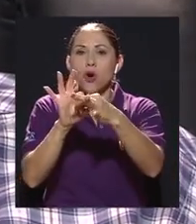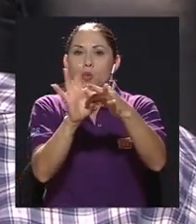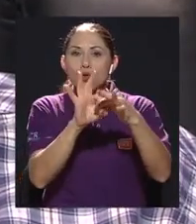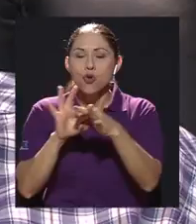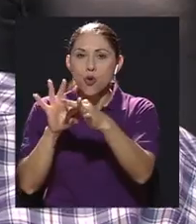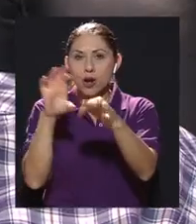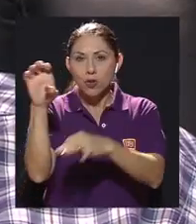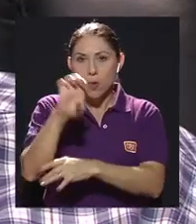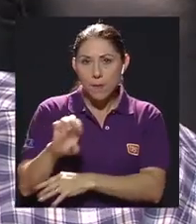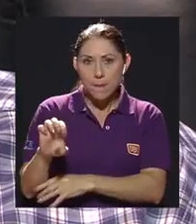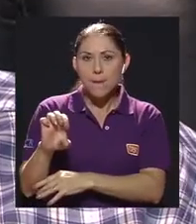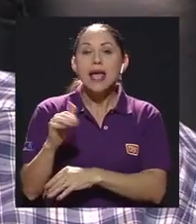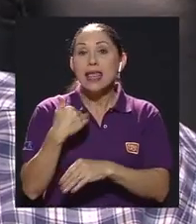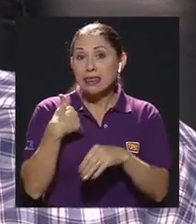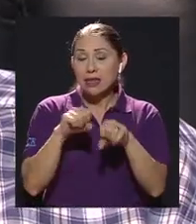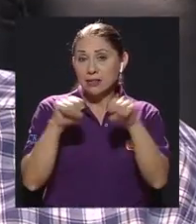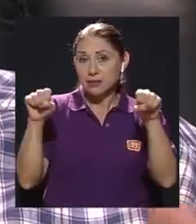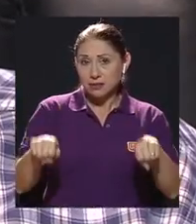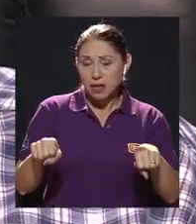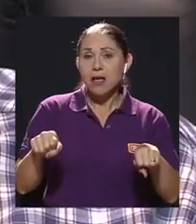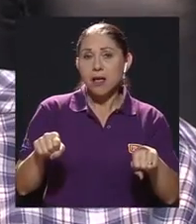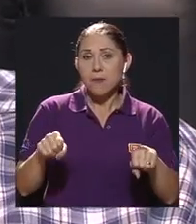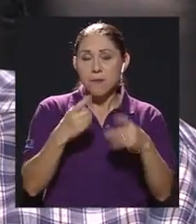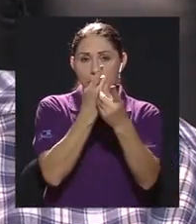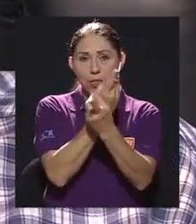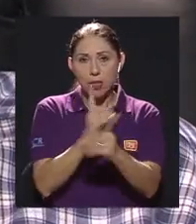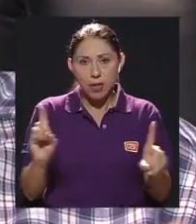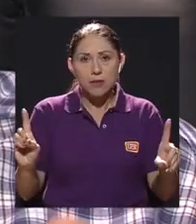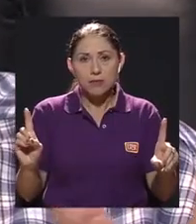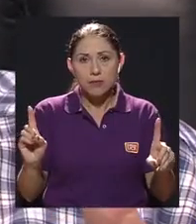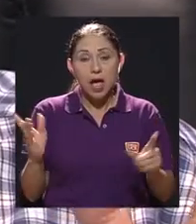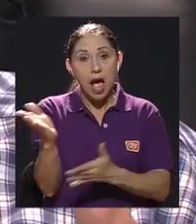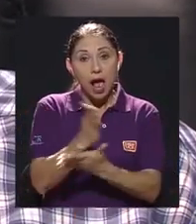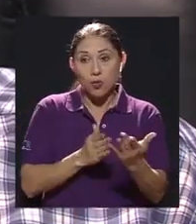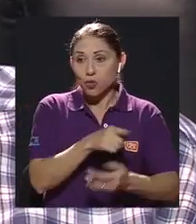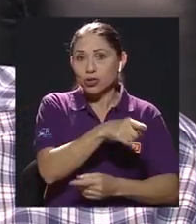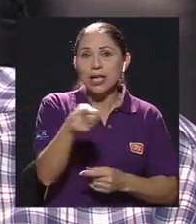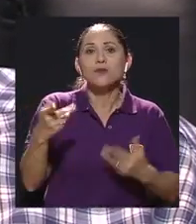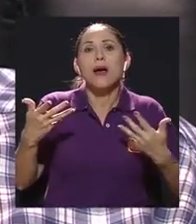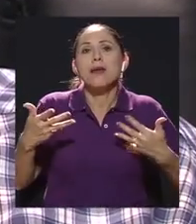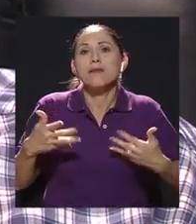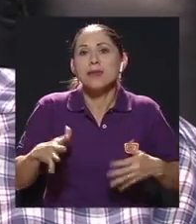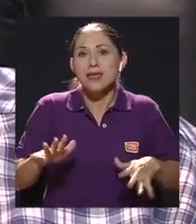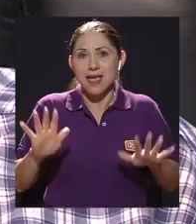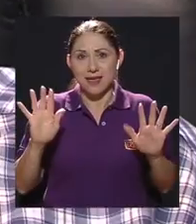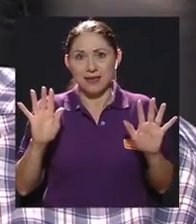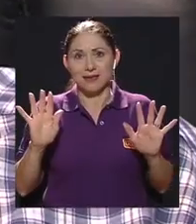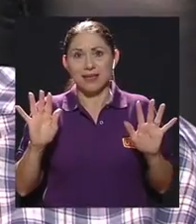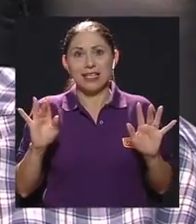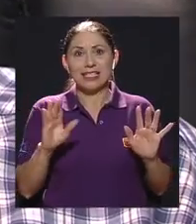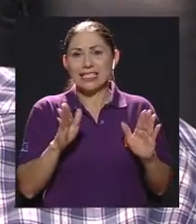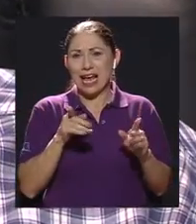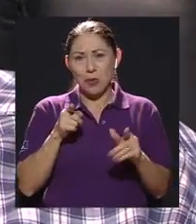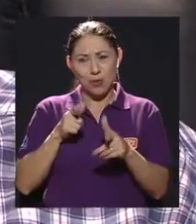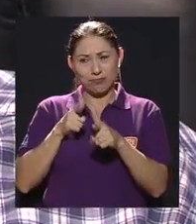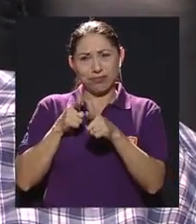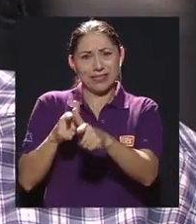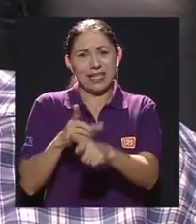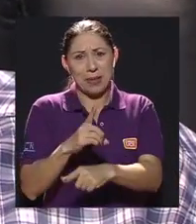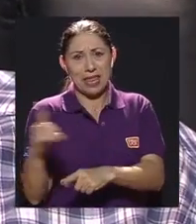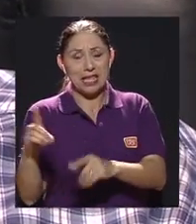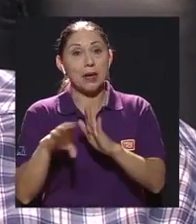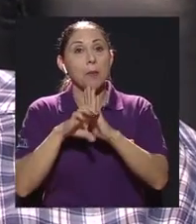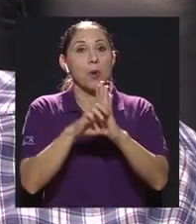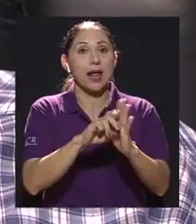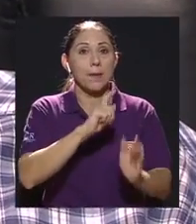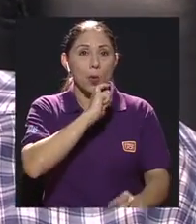y tienen regímenes democráticos, algunos más bien se han ido hacia la extrema derecha, como es el caso de